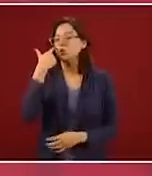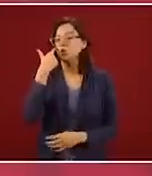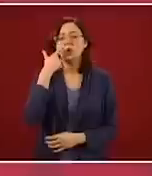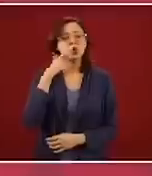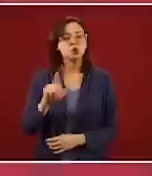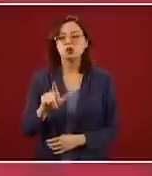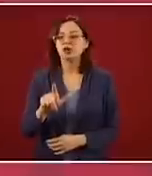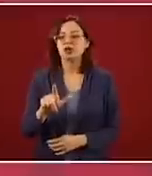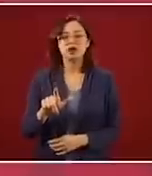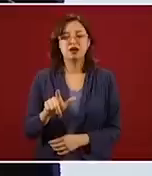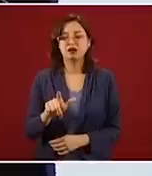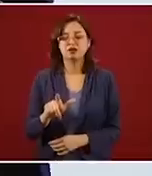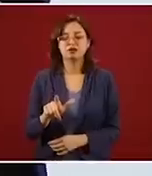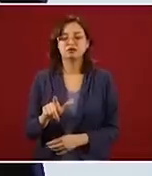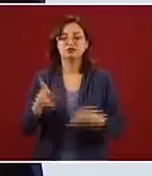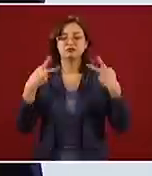que nadie